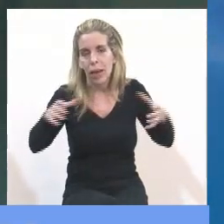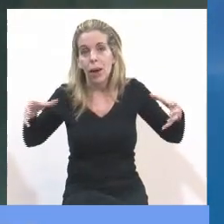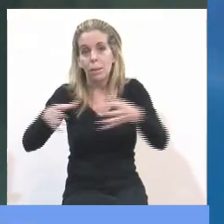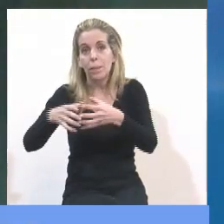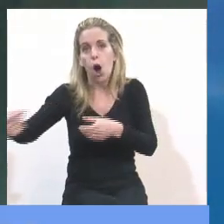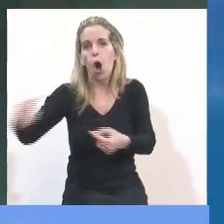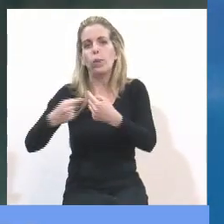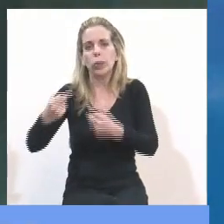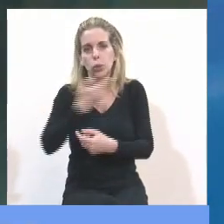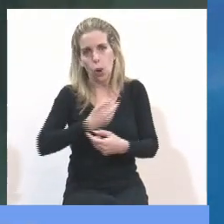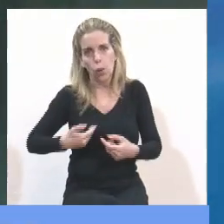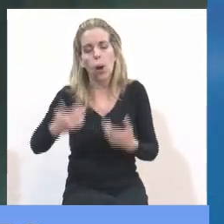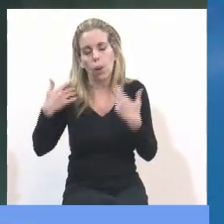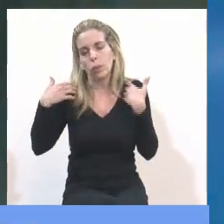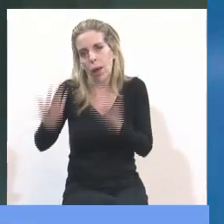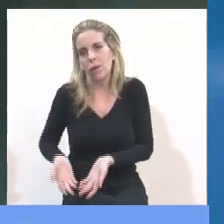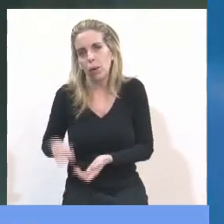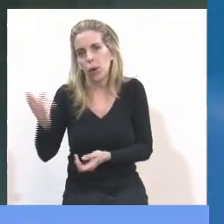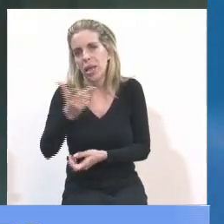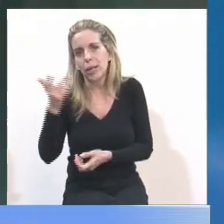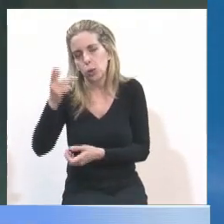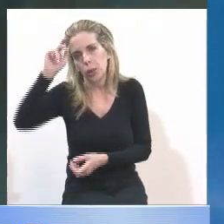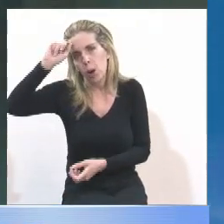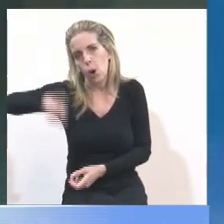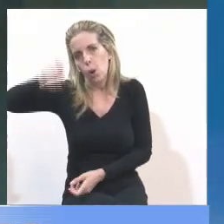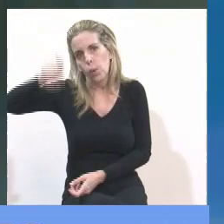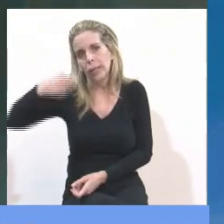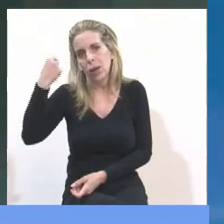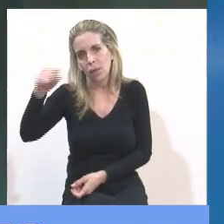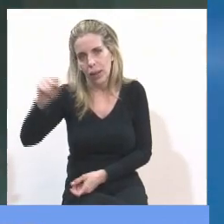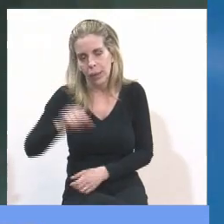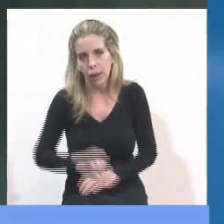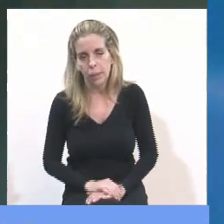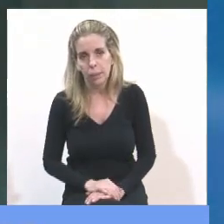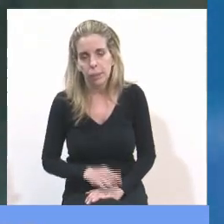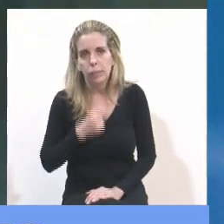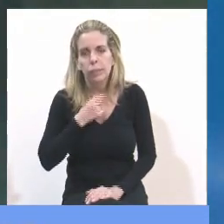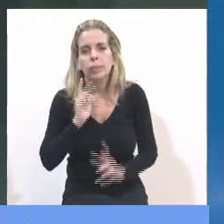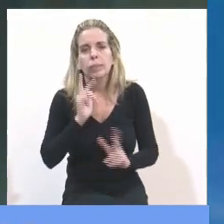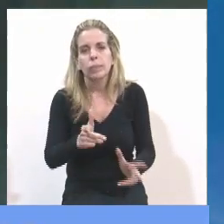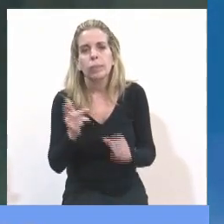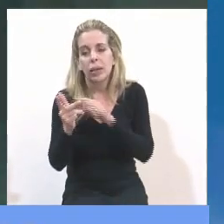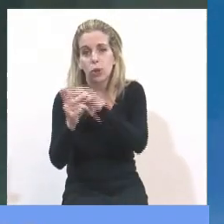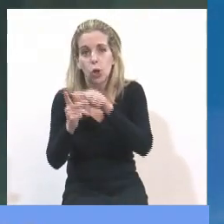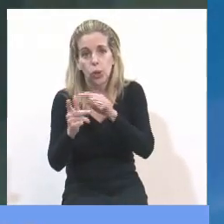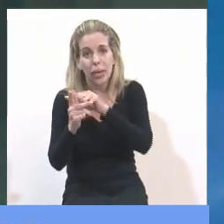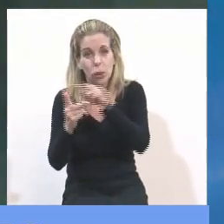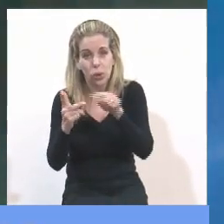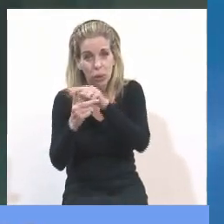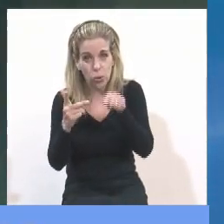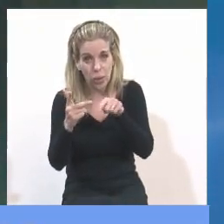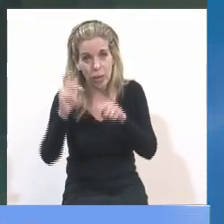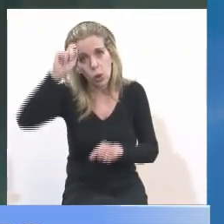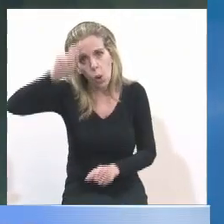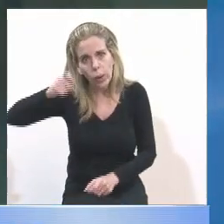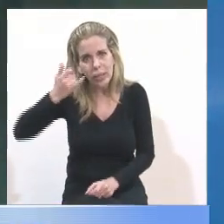obviamente, convalidaron los dichos de estos señores jueces. Quiero decir que estos señores jueces anticiparon que